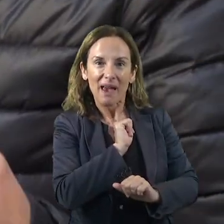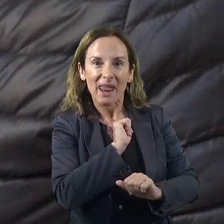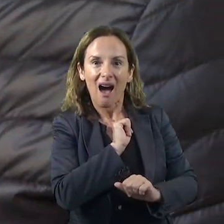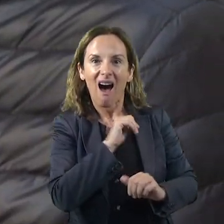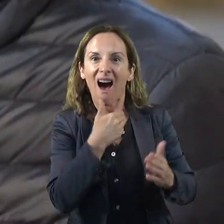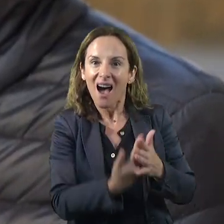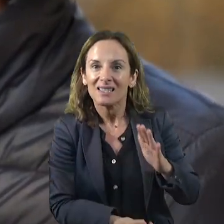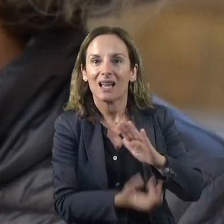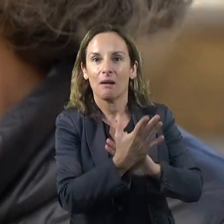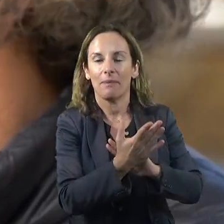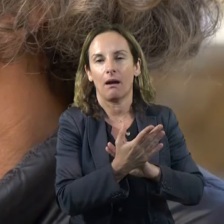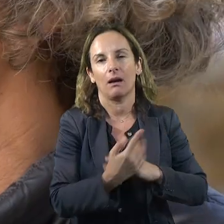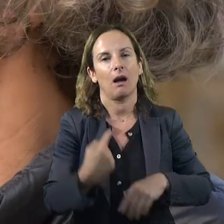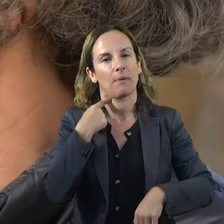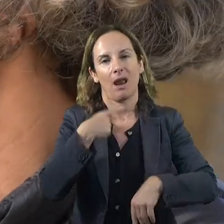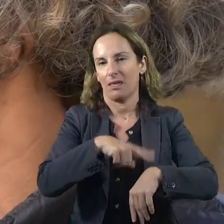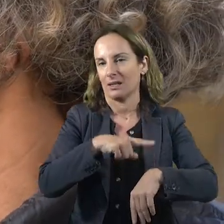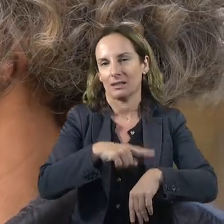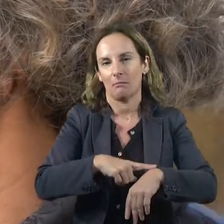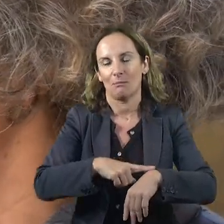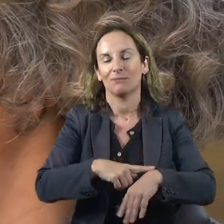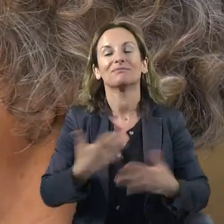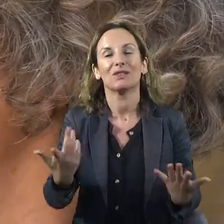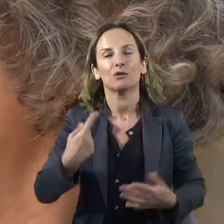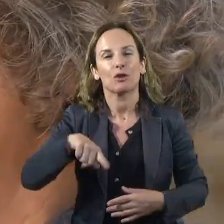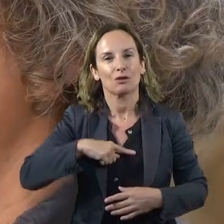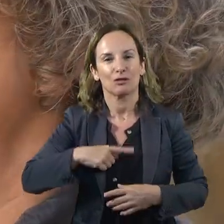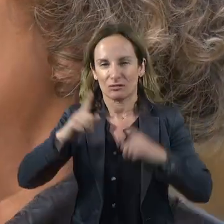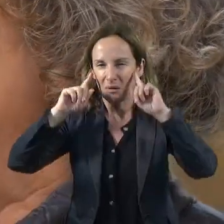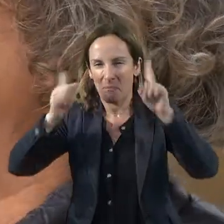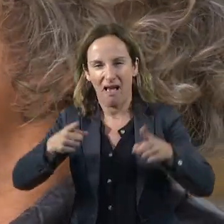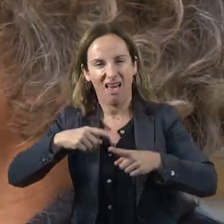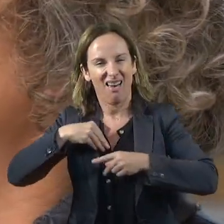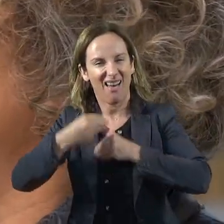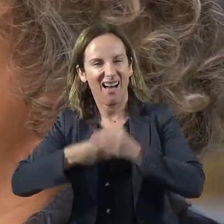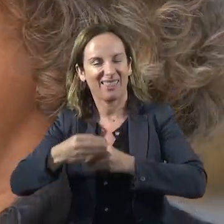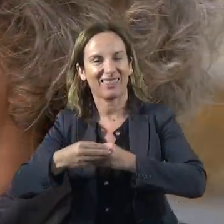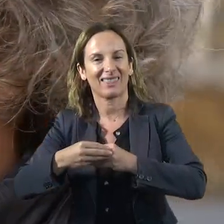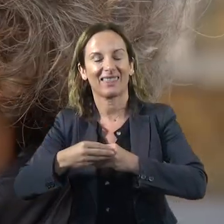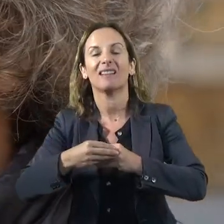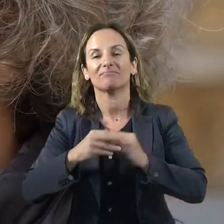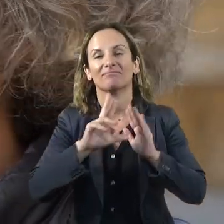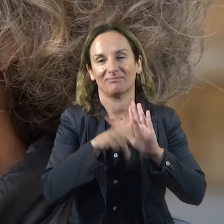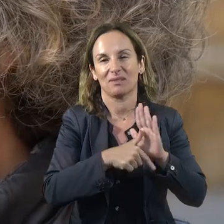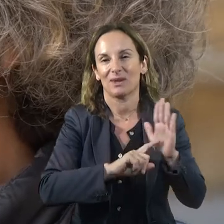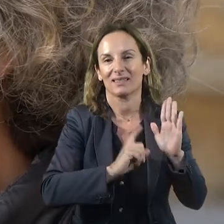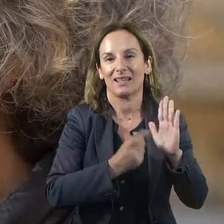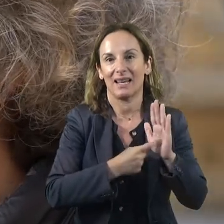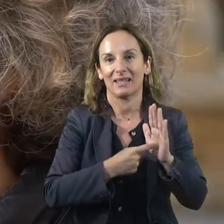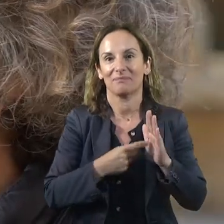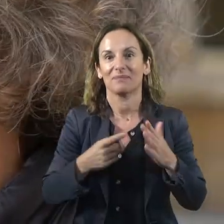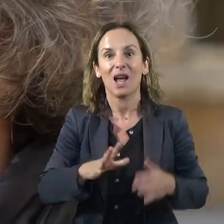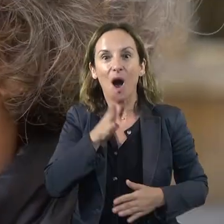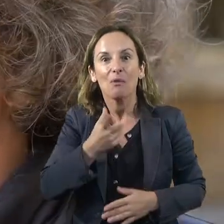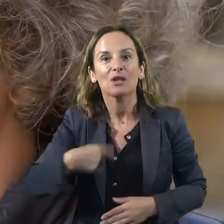Si no, no se va a crear el marco, nos podemos pasar horas hablando de ello, pero no se va a hacer. Entonces, en ese sentido, ¿no?, de dar pasos en una